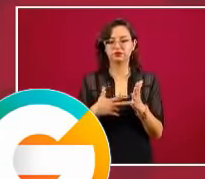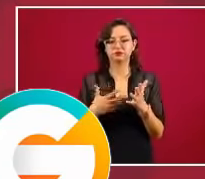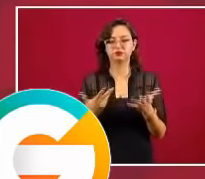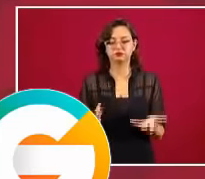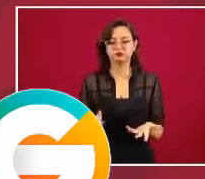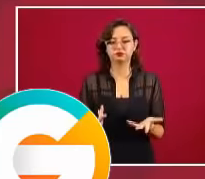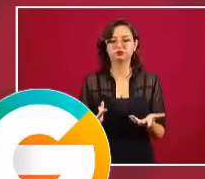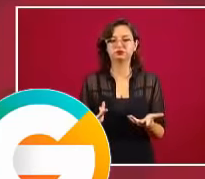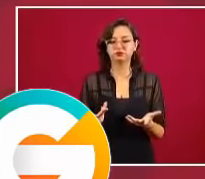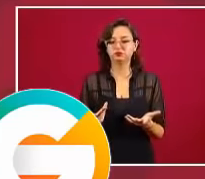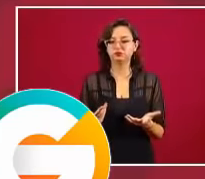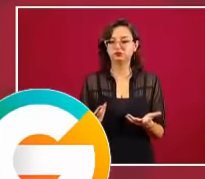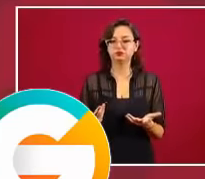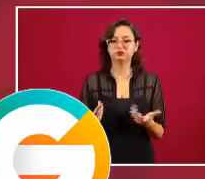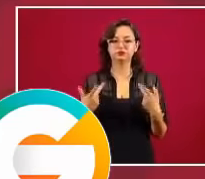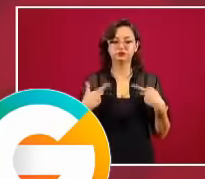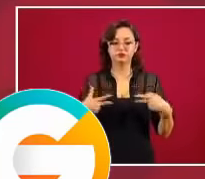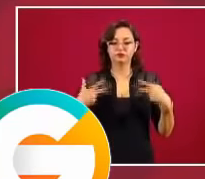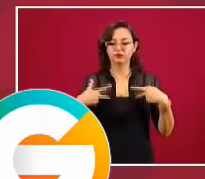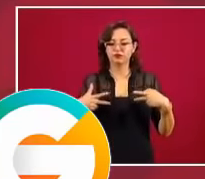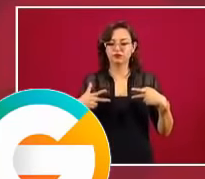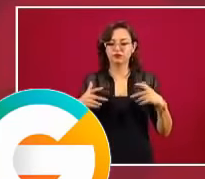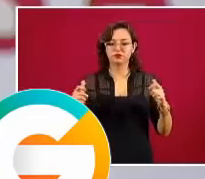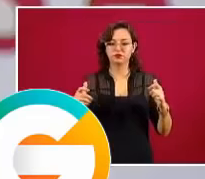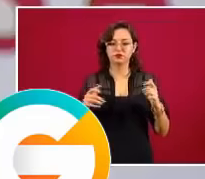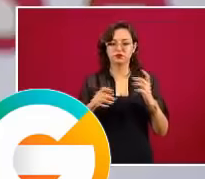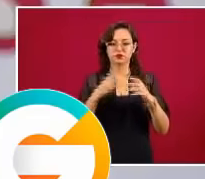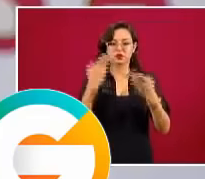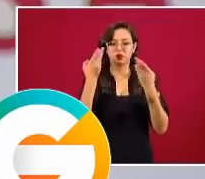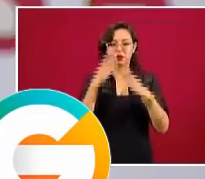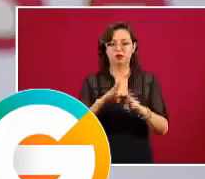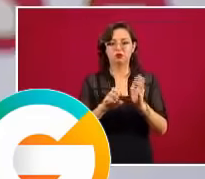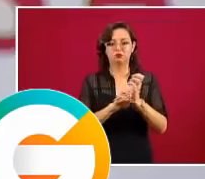mucha concentración de personas en las sucursales